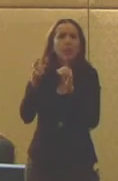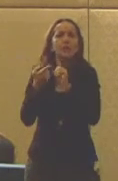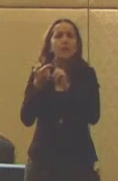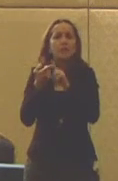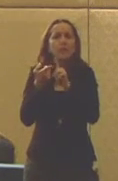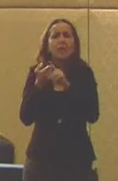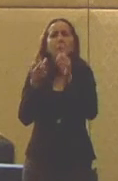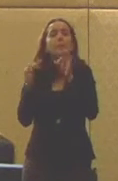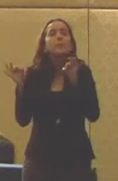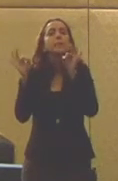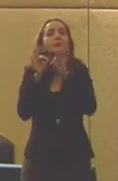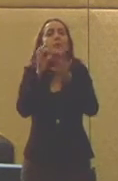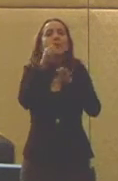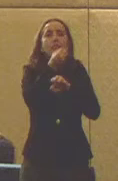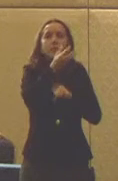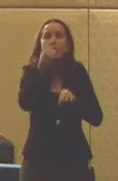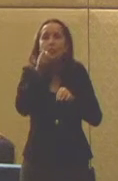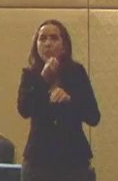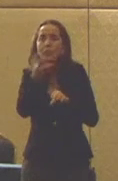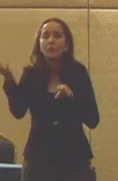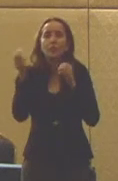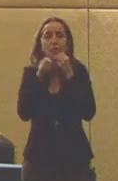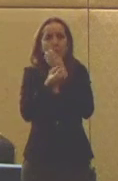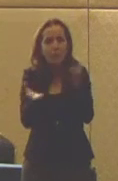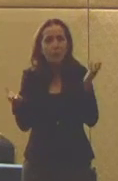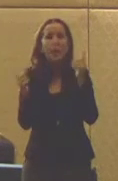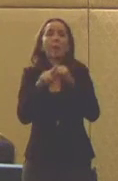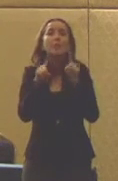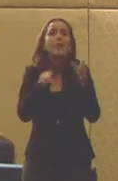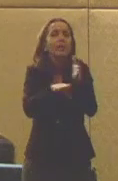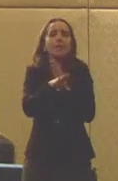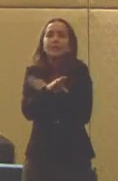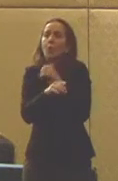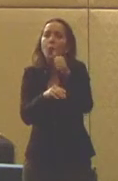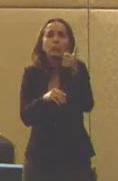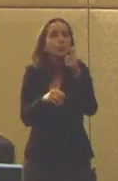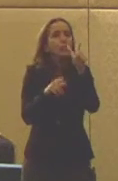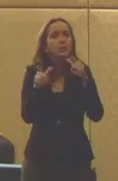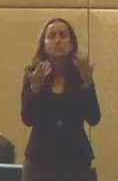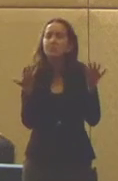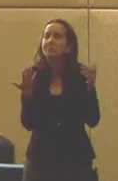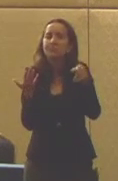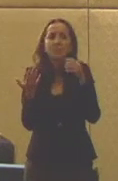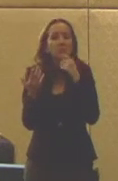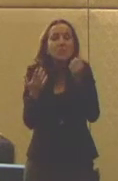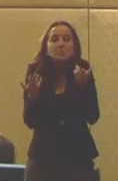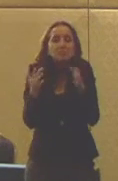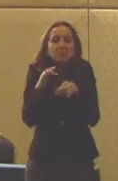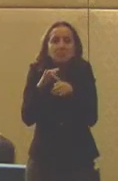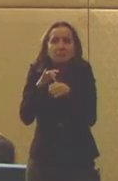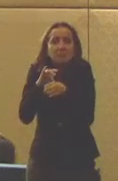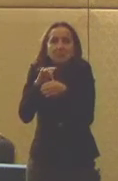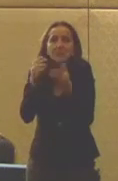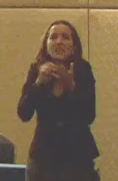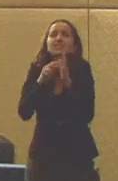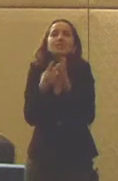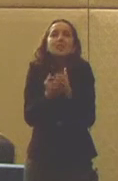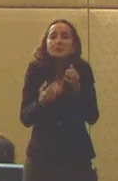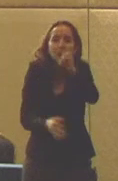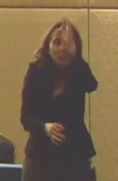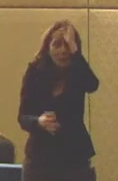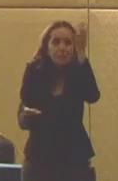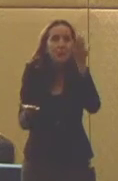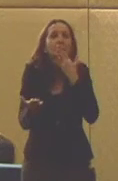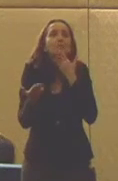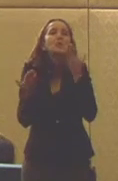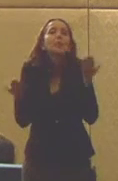sea, es muy probable que los sectores no están haciendo análisis de riesgo, no conocemos el riesgo y por tanto es muy difícil que podamos estar haciendo